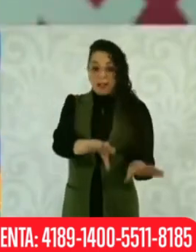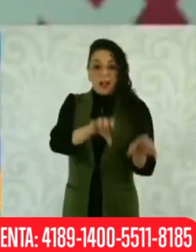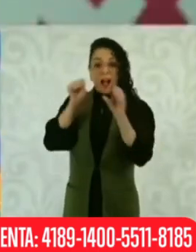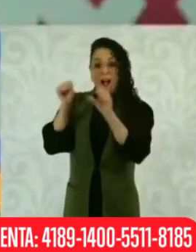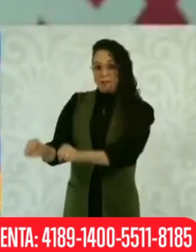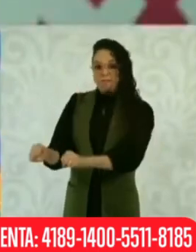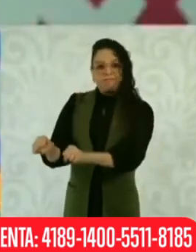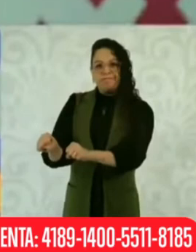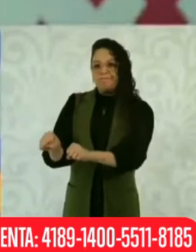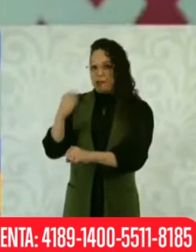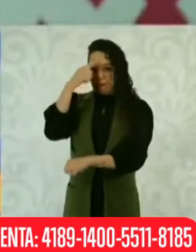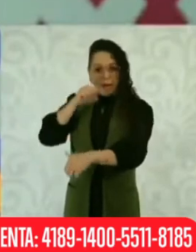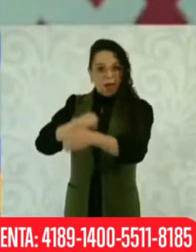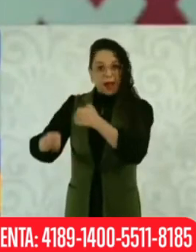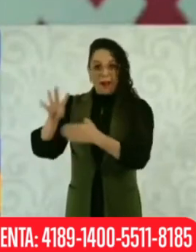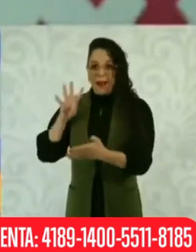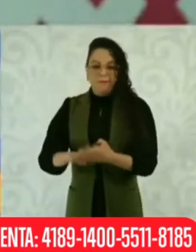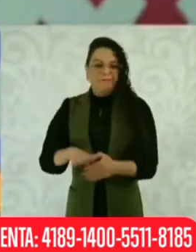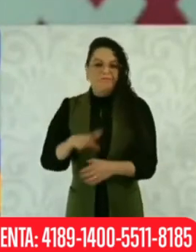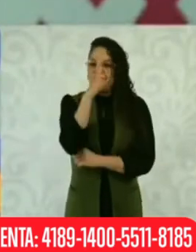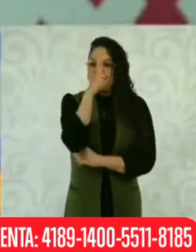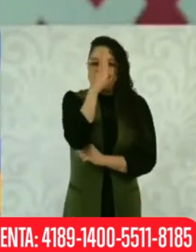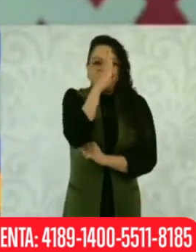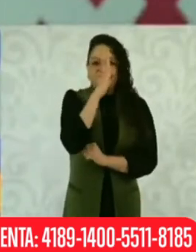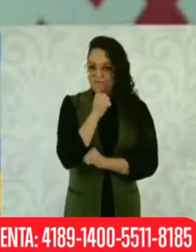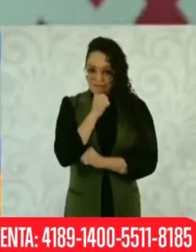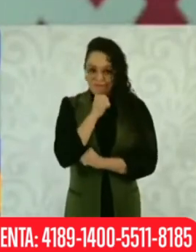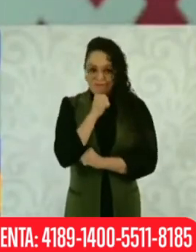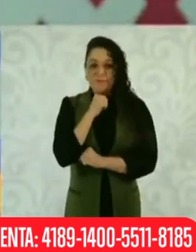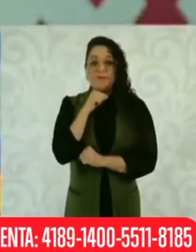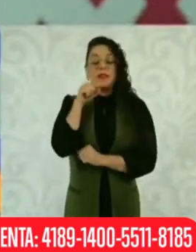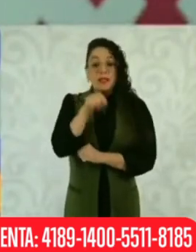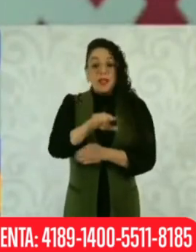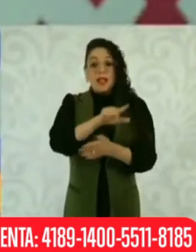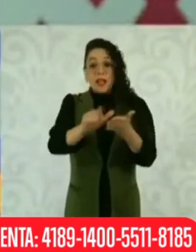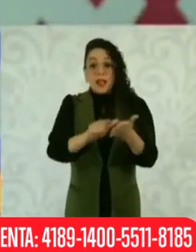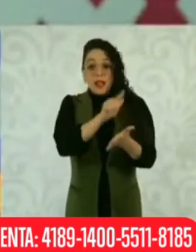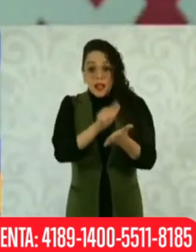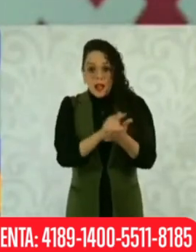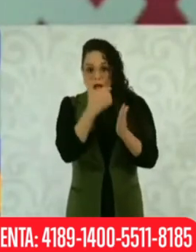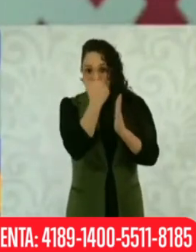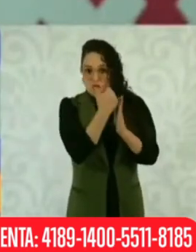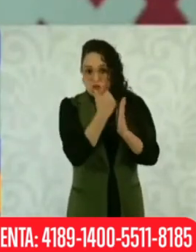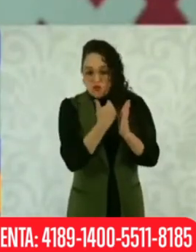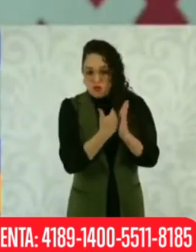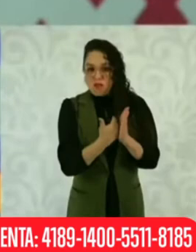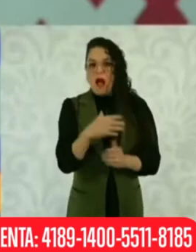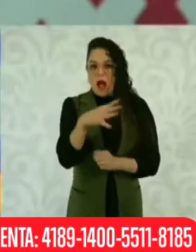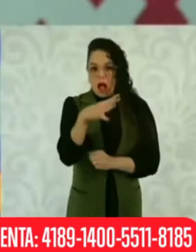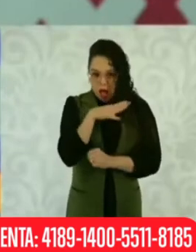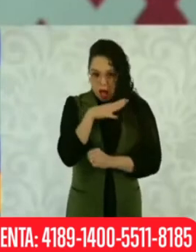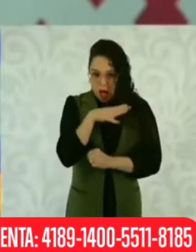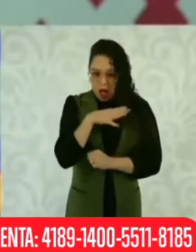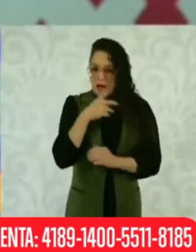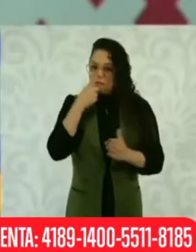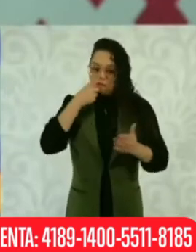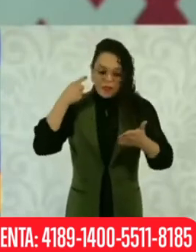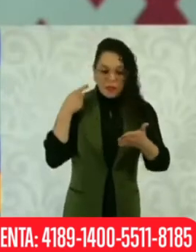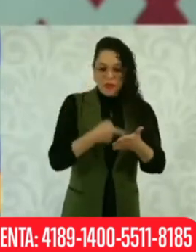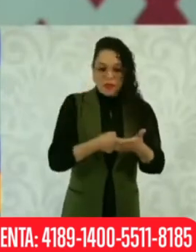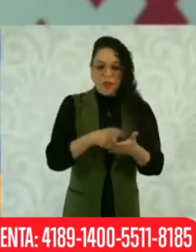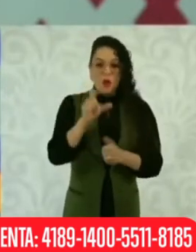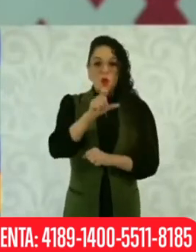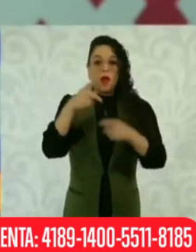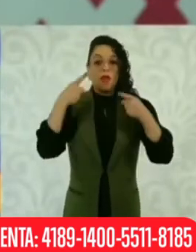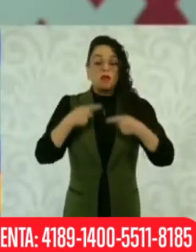penal. Esa es una obligación procesal que existe en nuestras leyes para que las personas que se sientan de